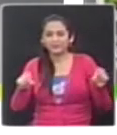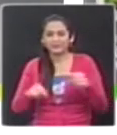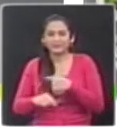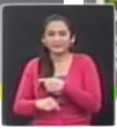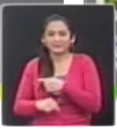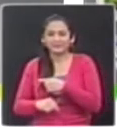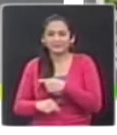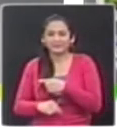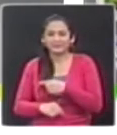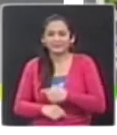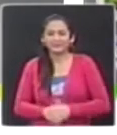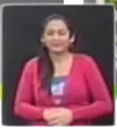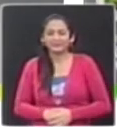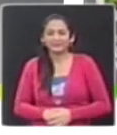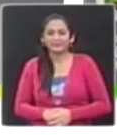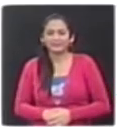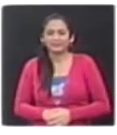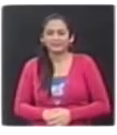www.premiosacha.org y